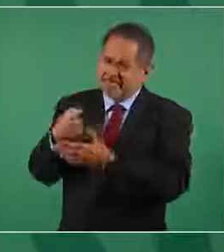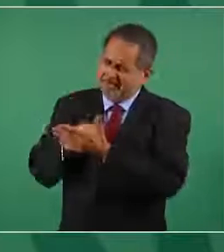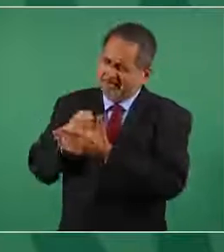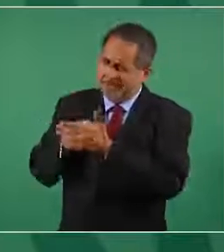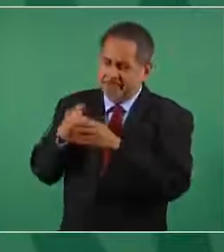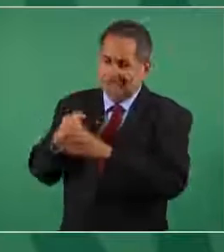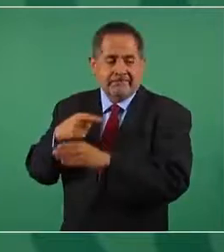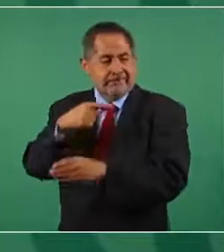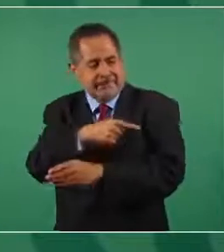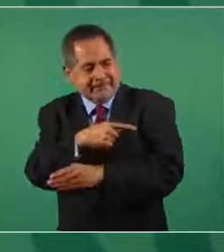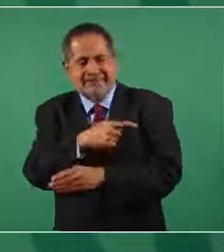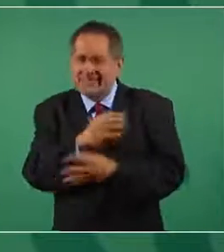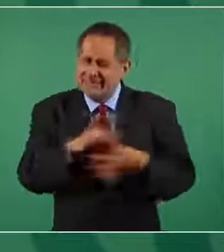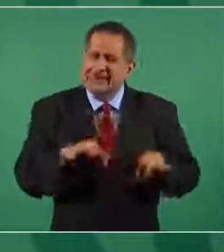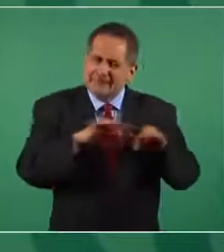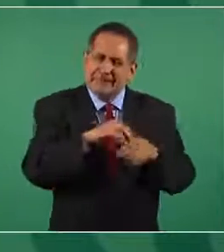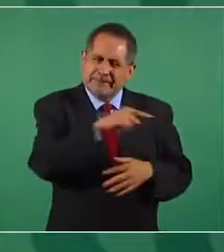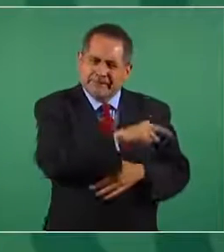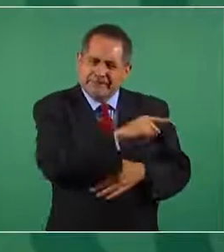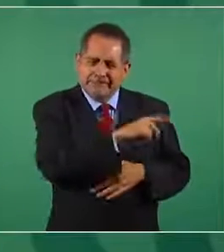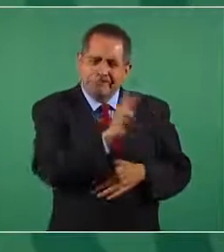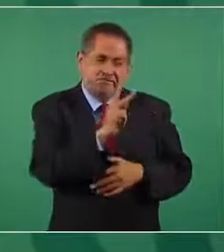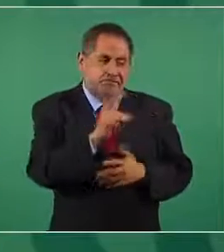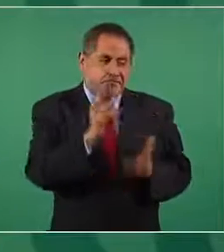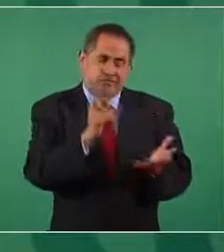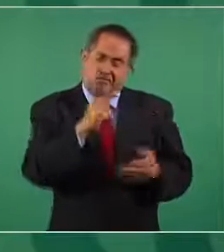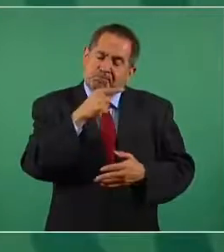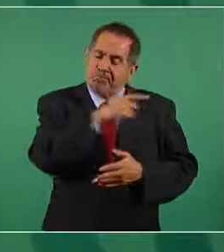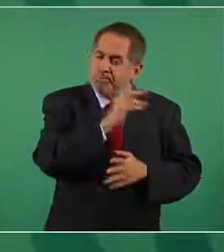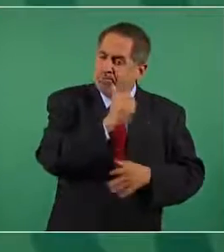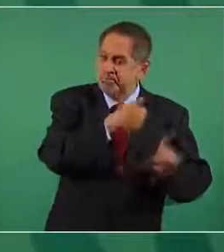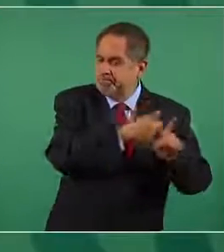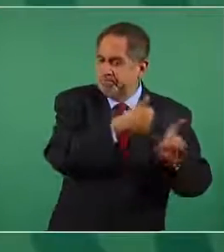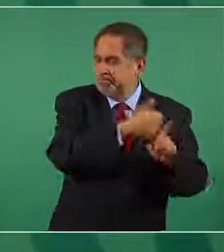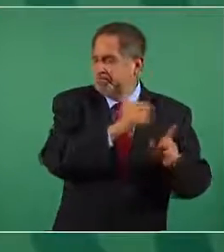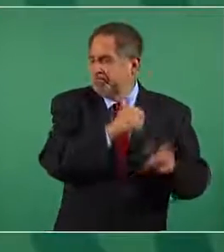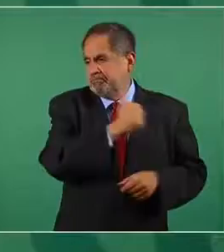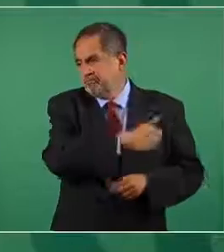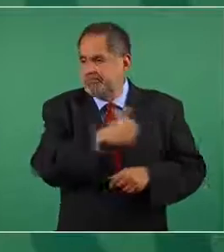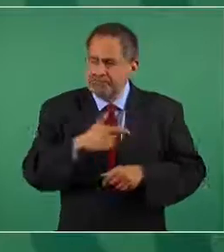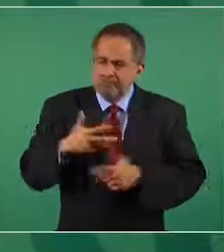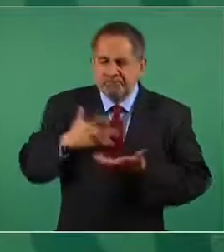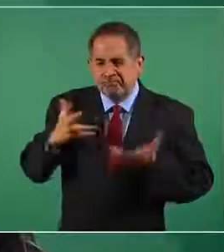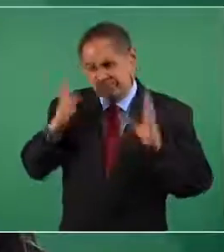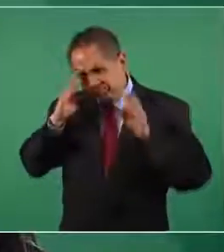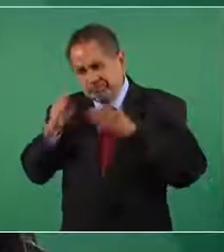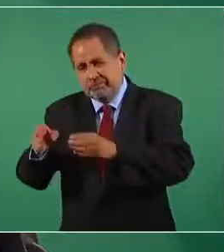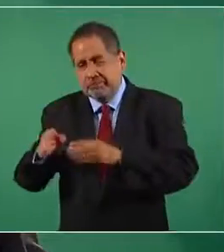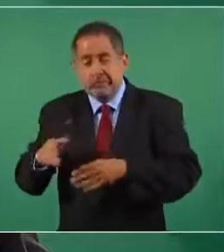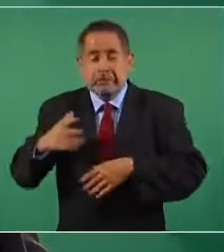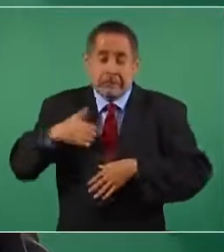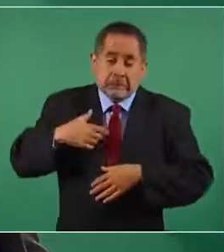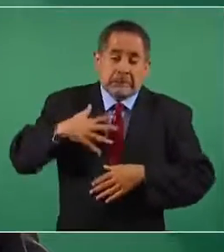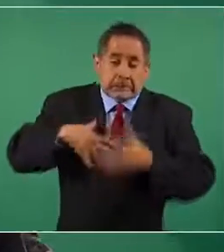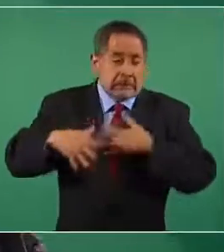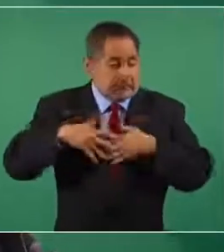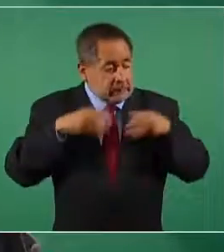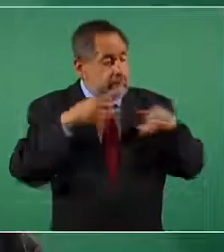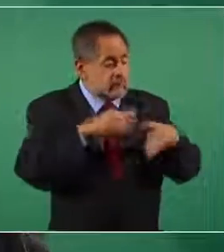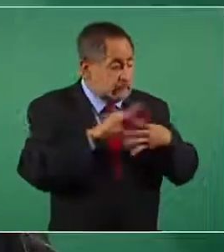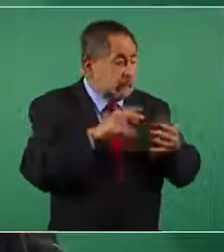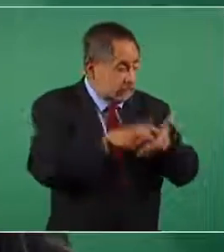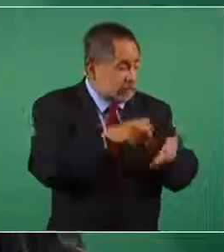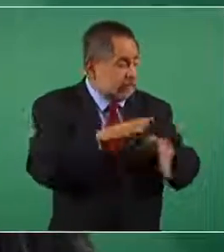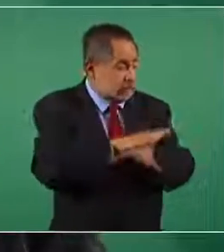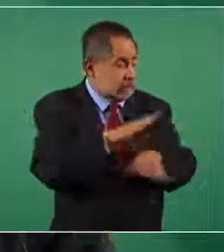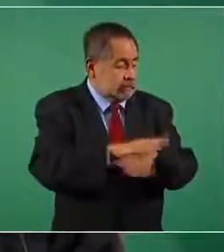Esto es importante, pero no me voy a desgastar en algo